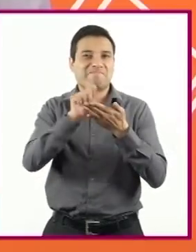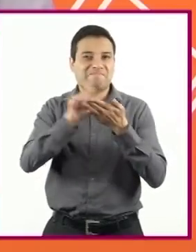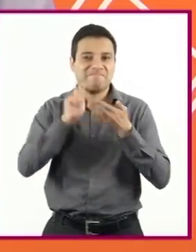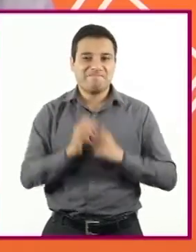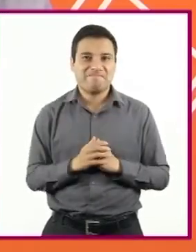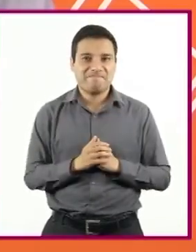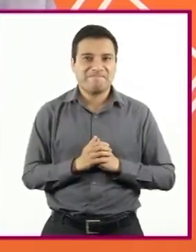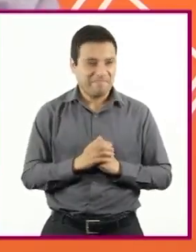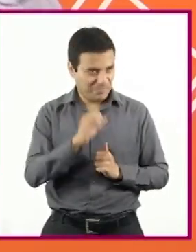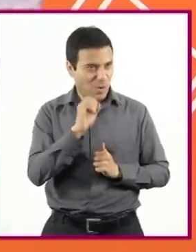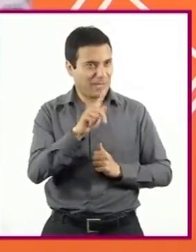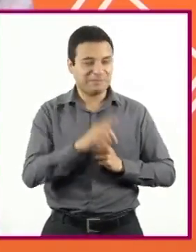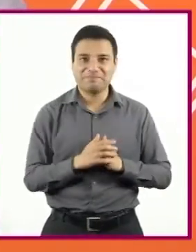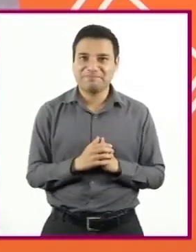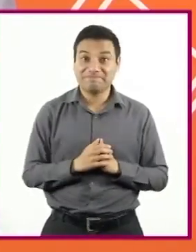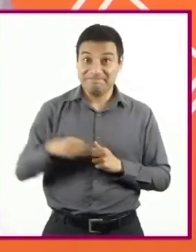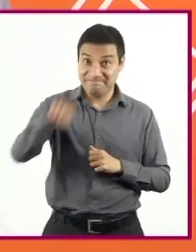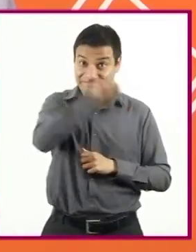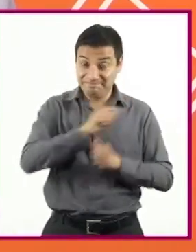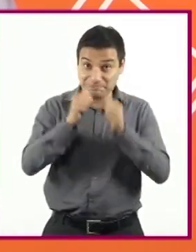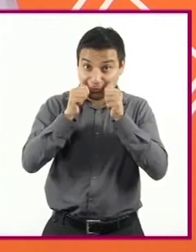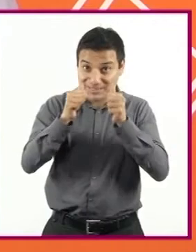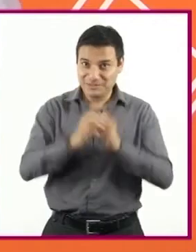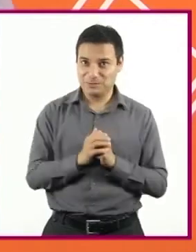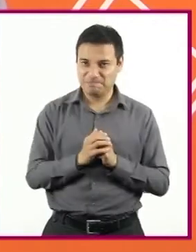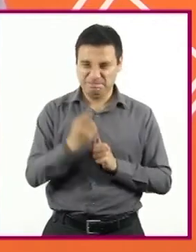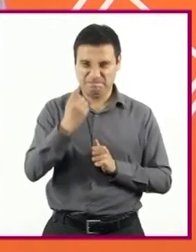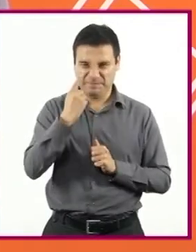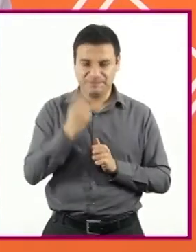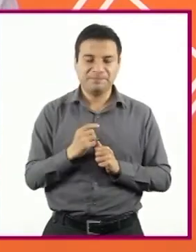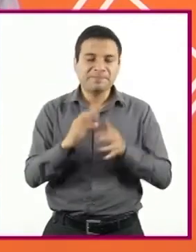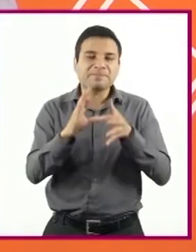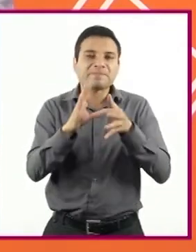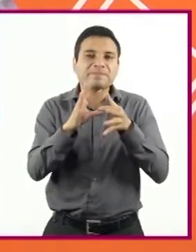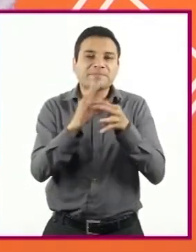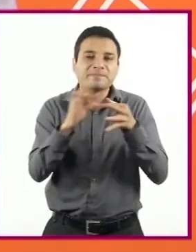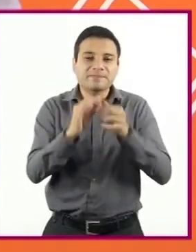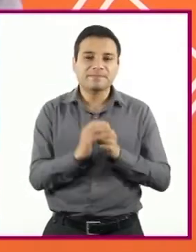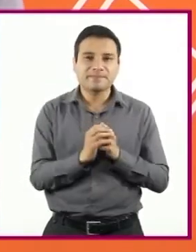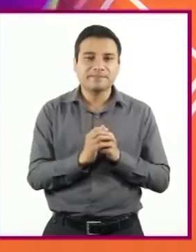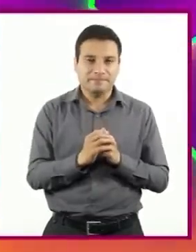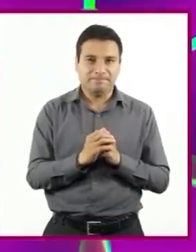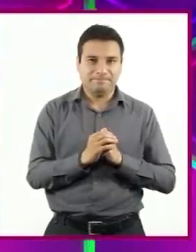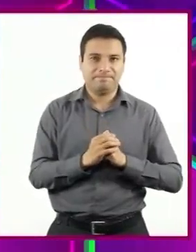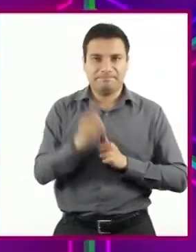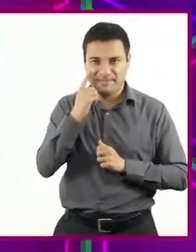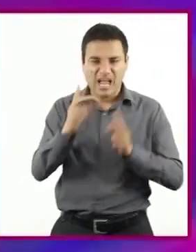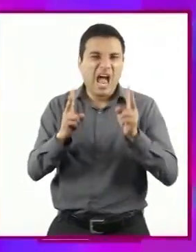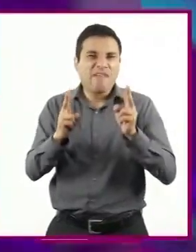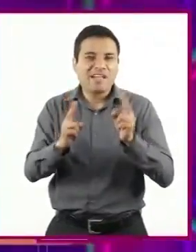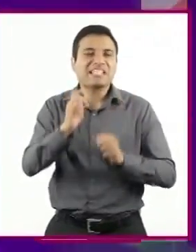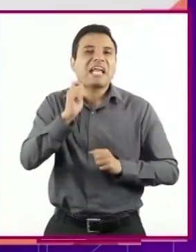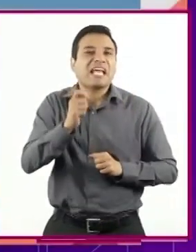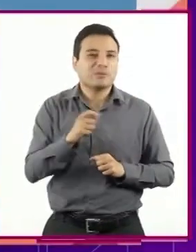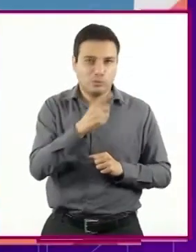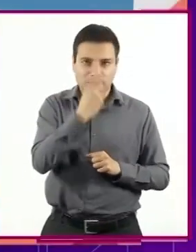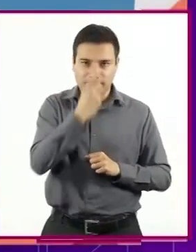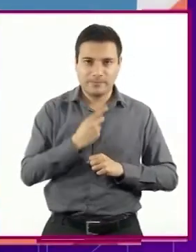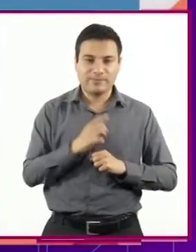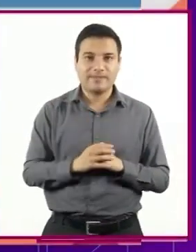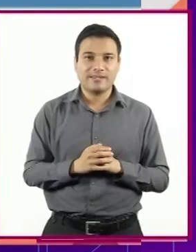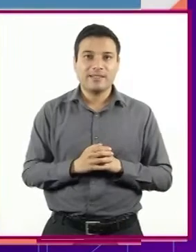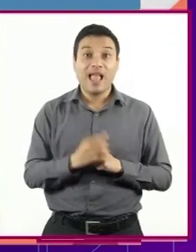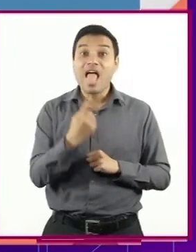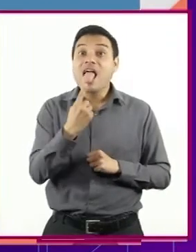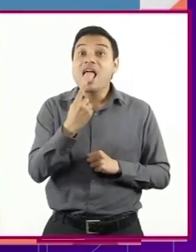reto. ¡Excelente! Pongan mucha atención. A ver, Leslie, ¿me puedes decir cuál es tu interpretación del siguiente dicho? De lengua me echo un